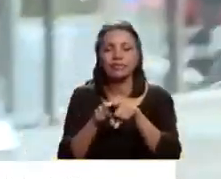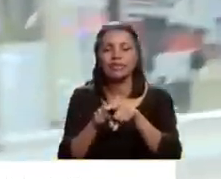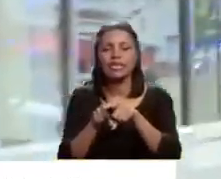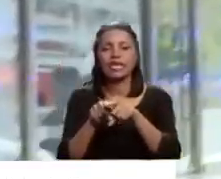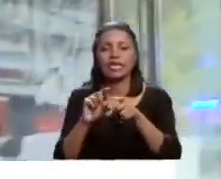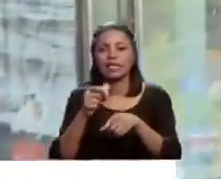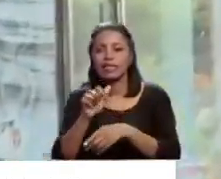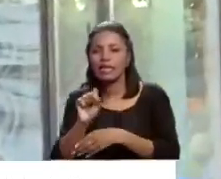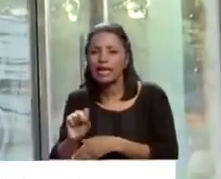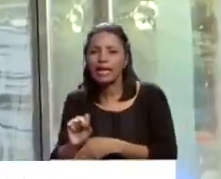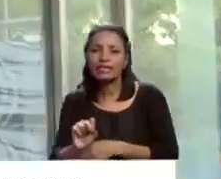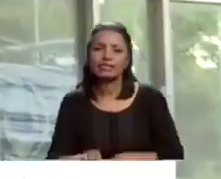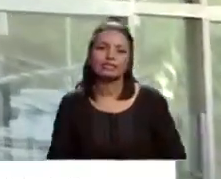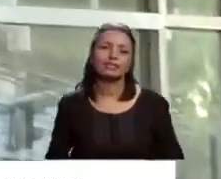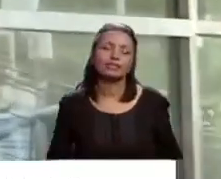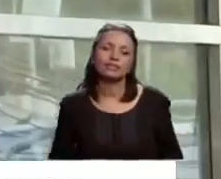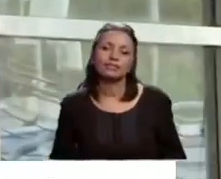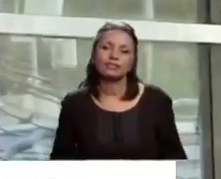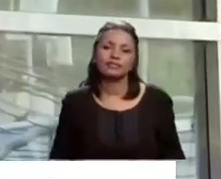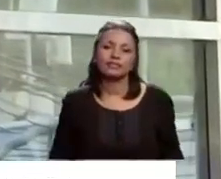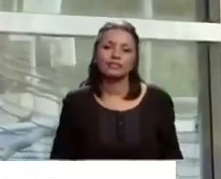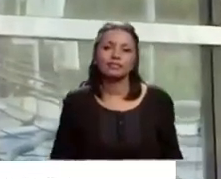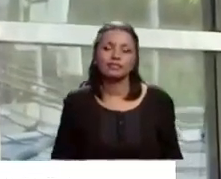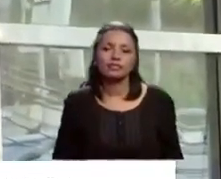de gas.